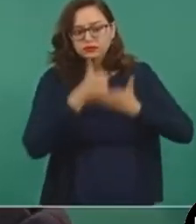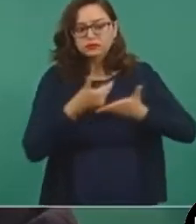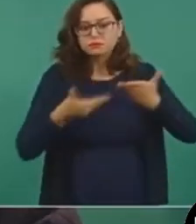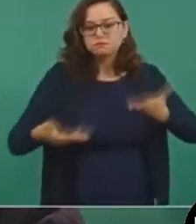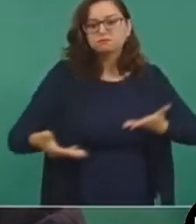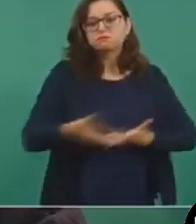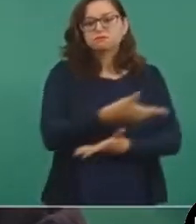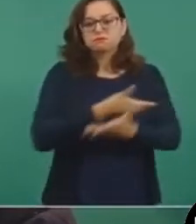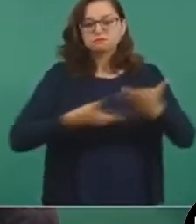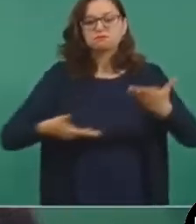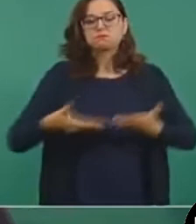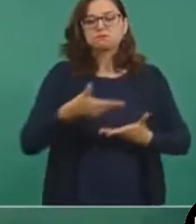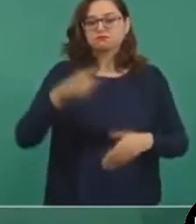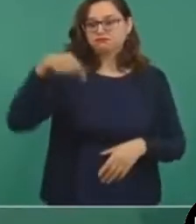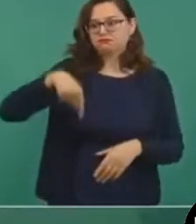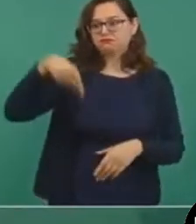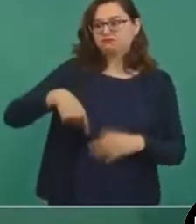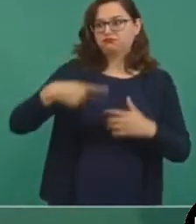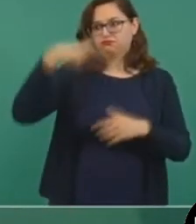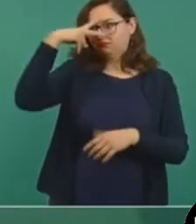para modernizar